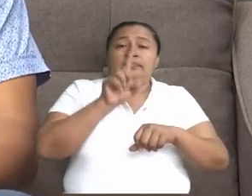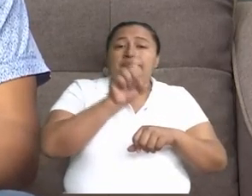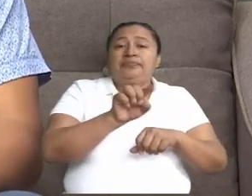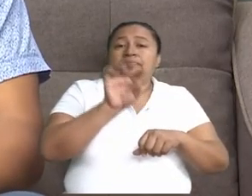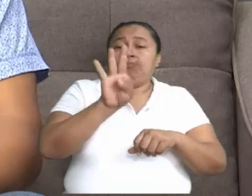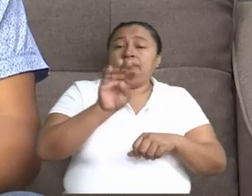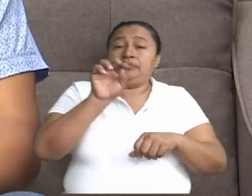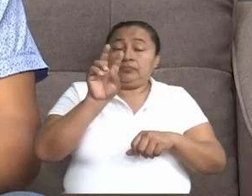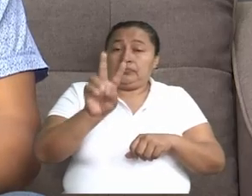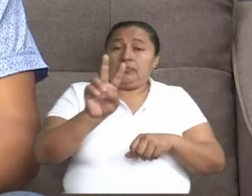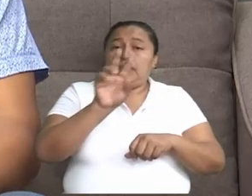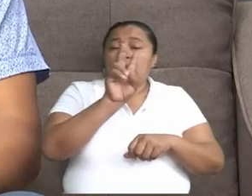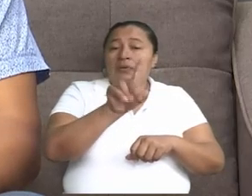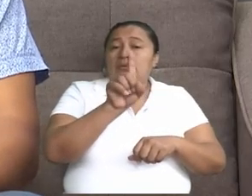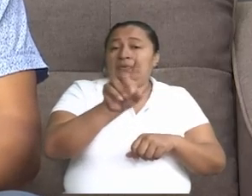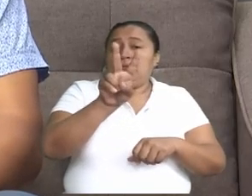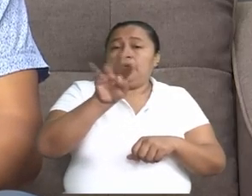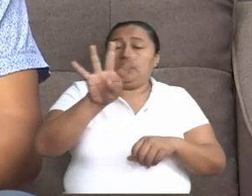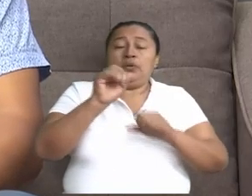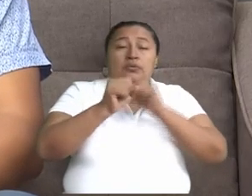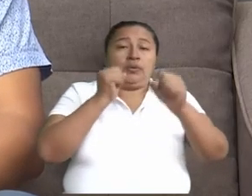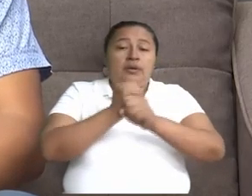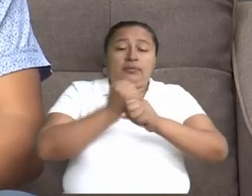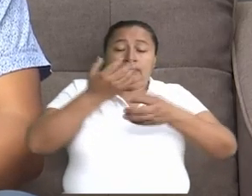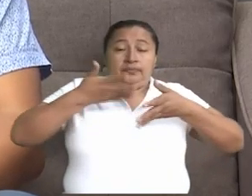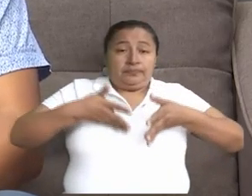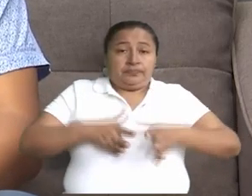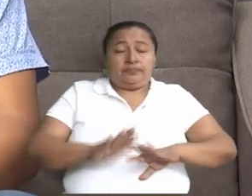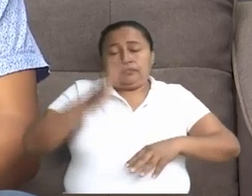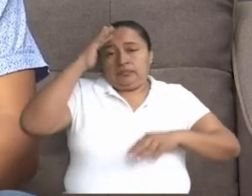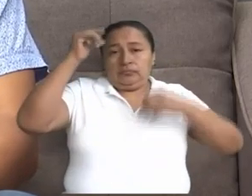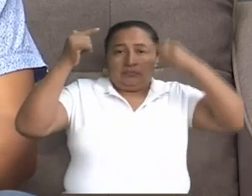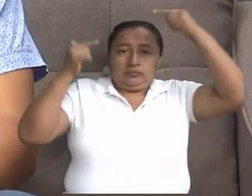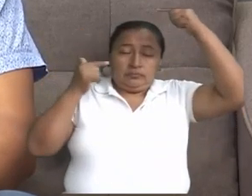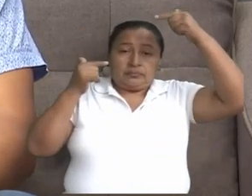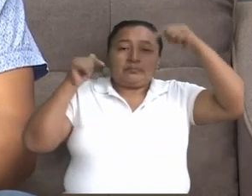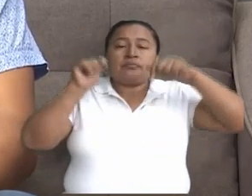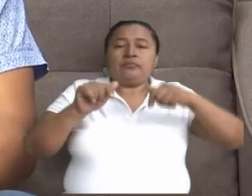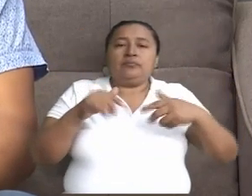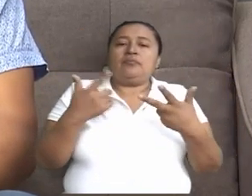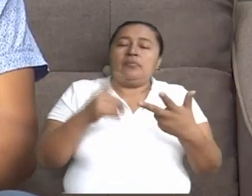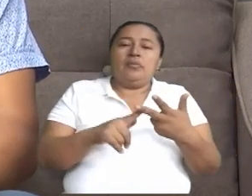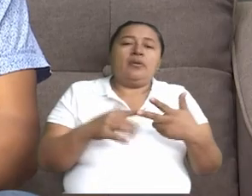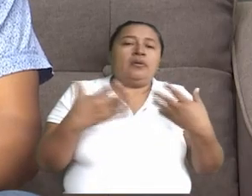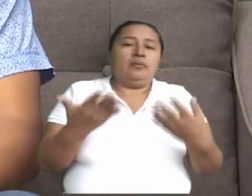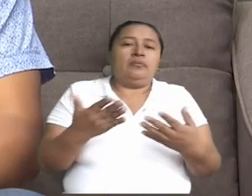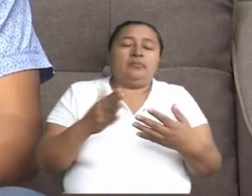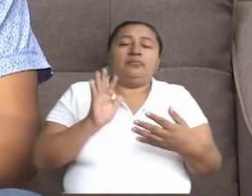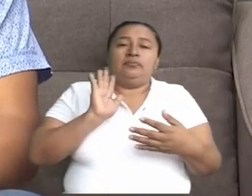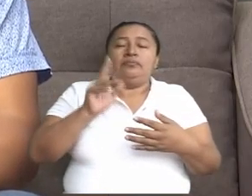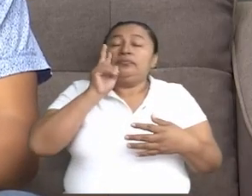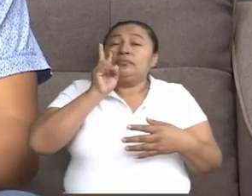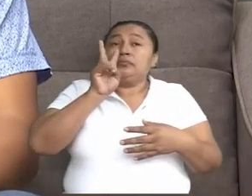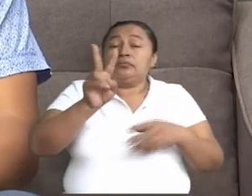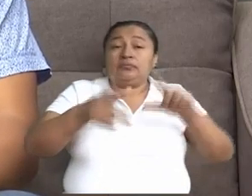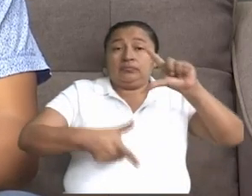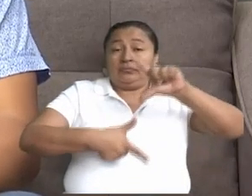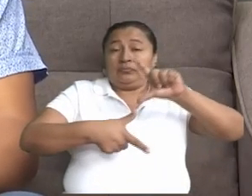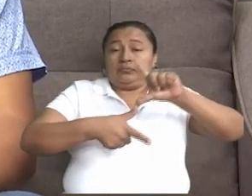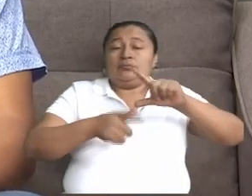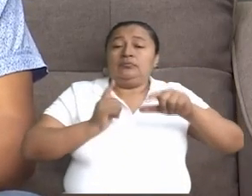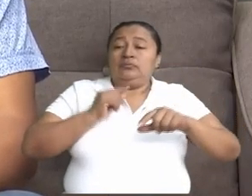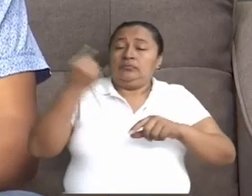natalicio del general Augusto C. Sandino. También, pues a propósito de su visión latinoamericanista,